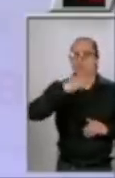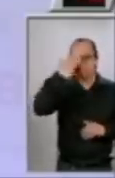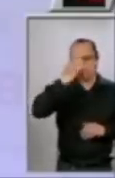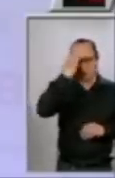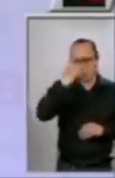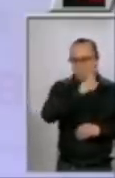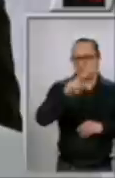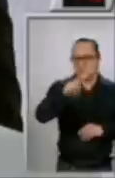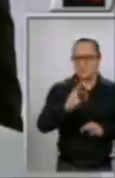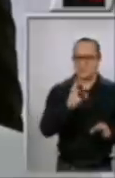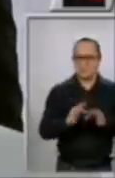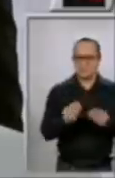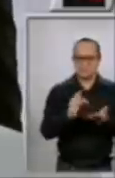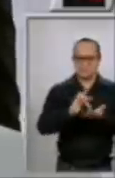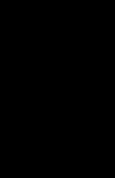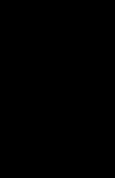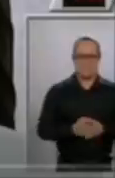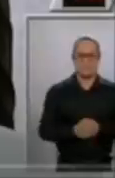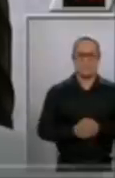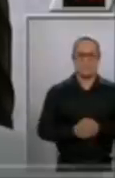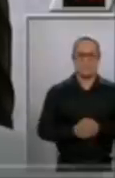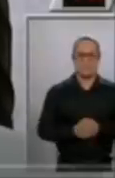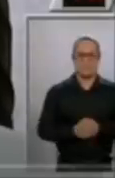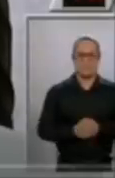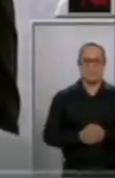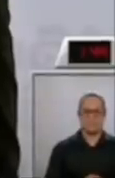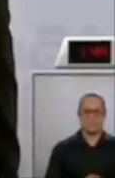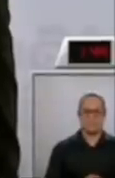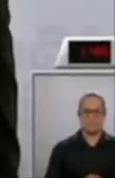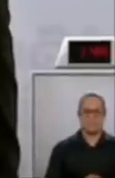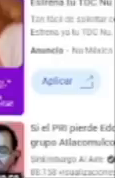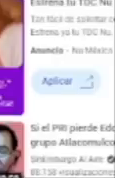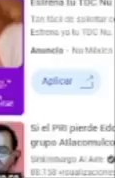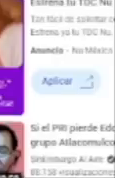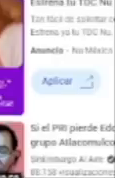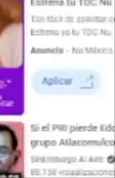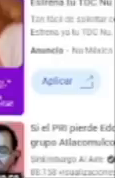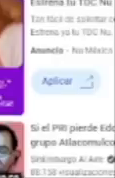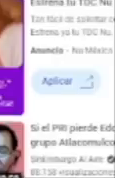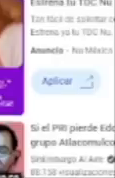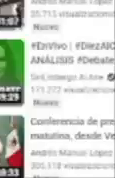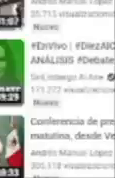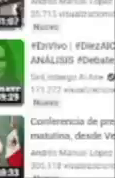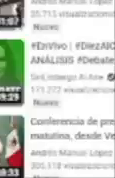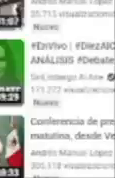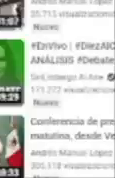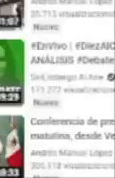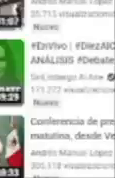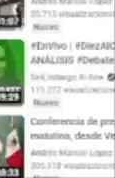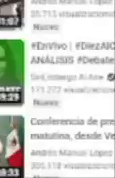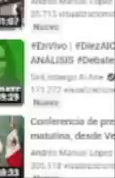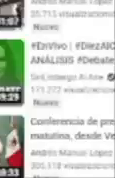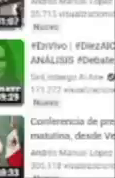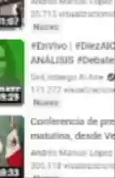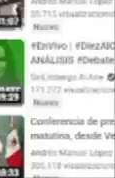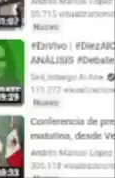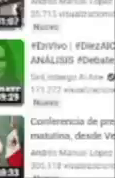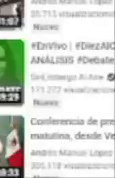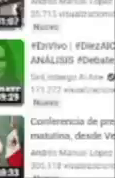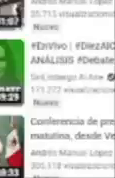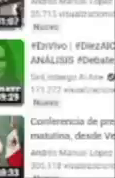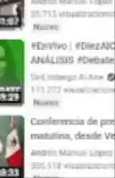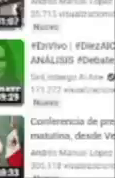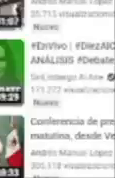Muchas gracias. Tenemos un poco más de tiempo para esta intervención. Pues ahí está, familia, como hasta la misma gente le dijo, porque ella se quiso